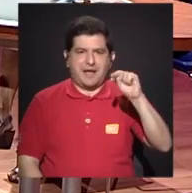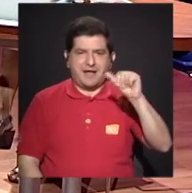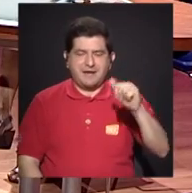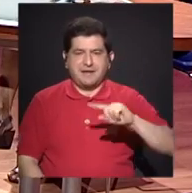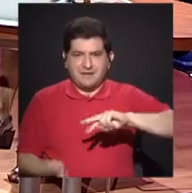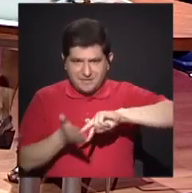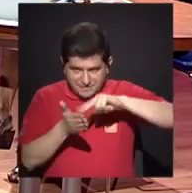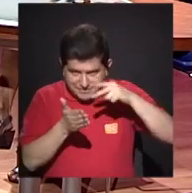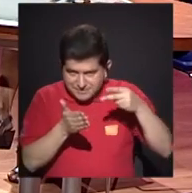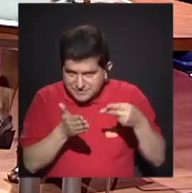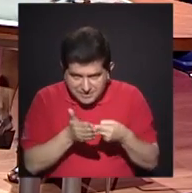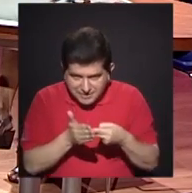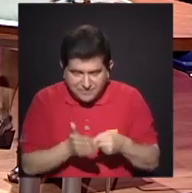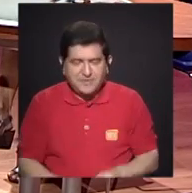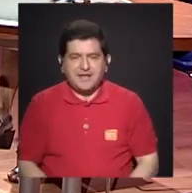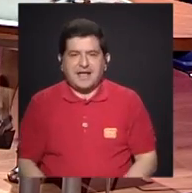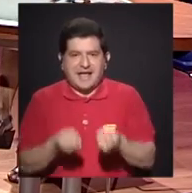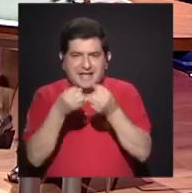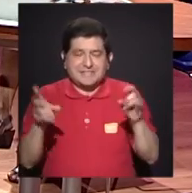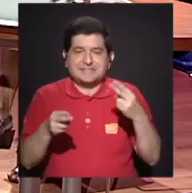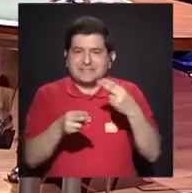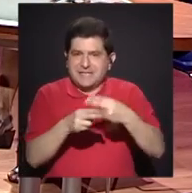implica atentar contra el derecho a la existencia.